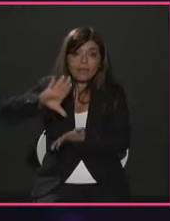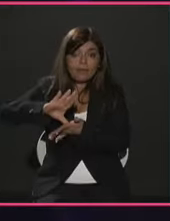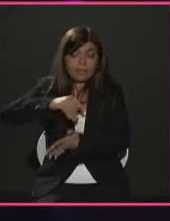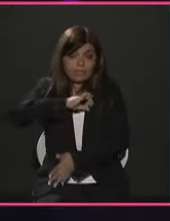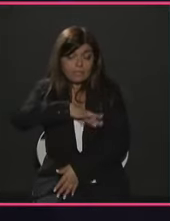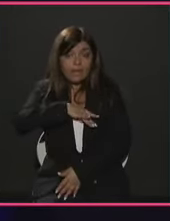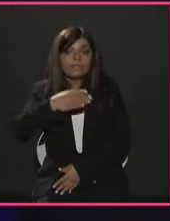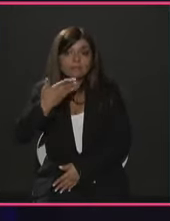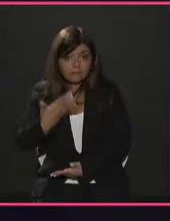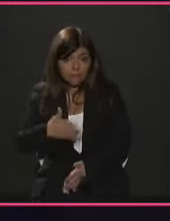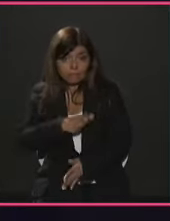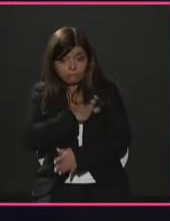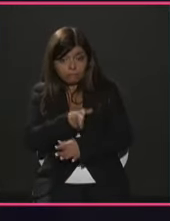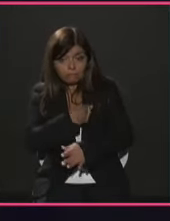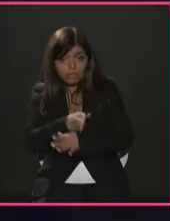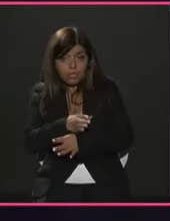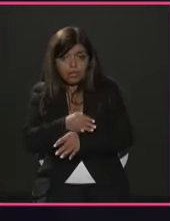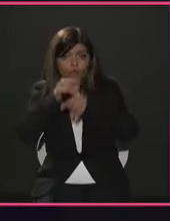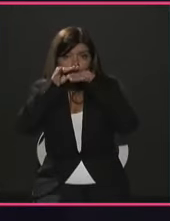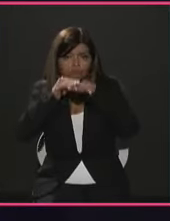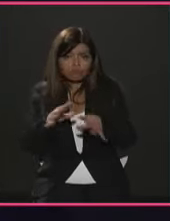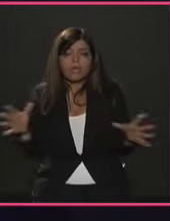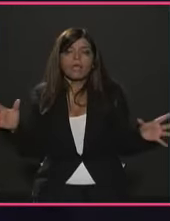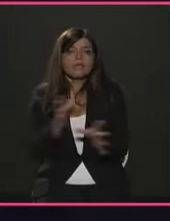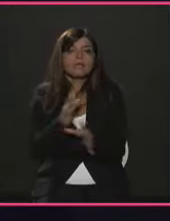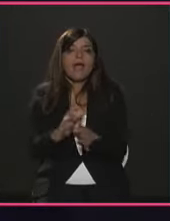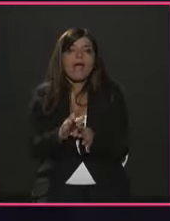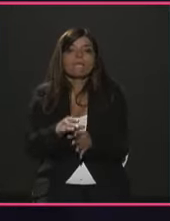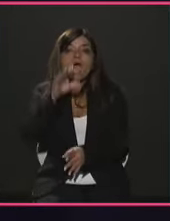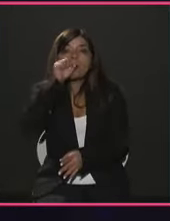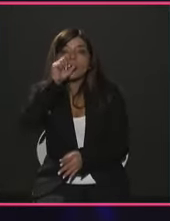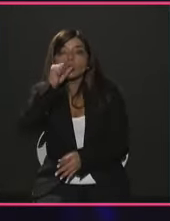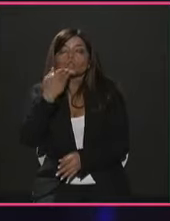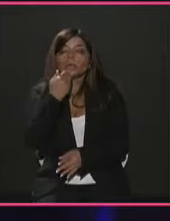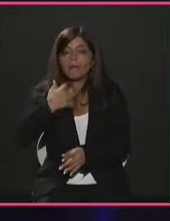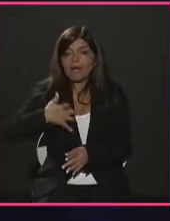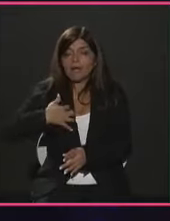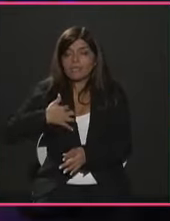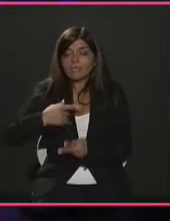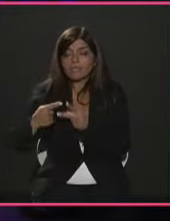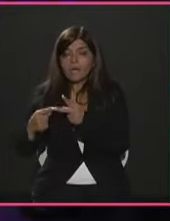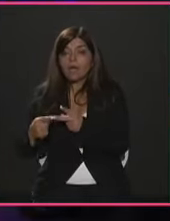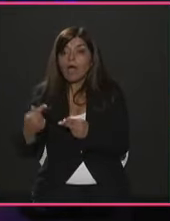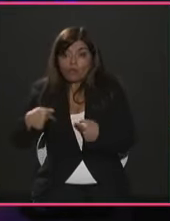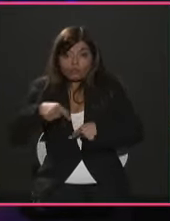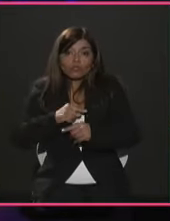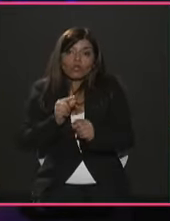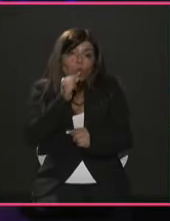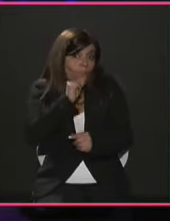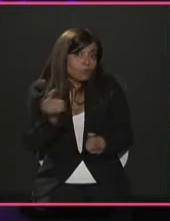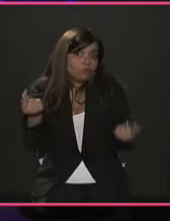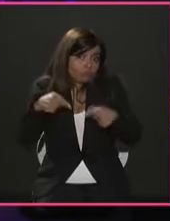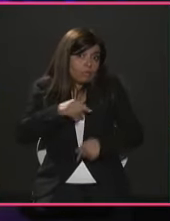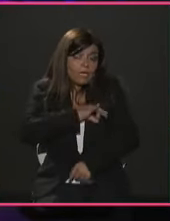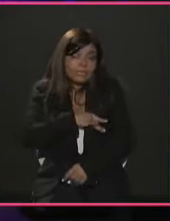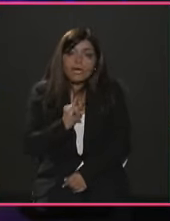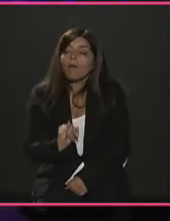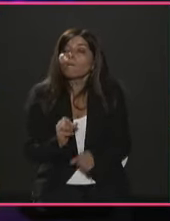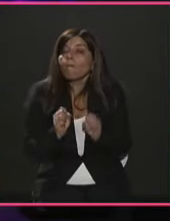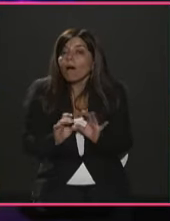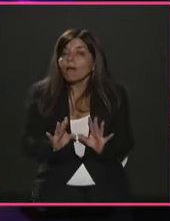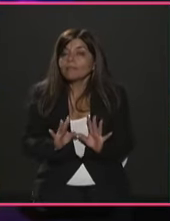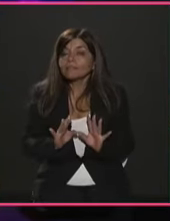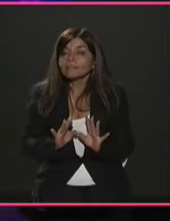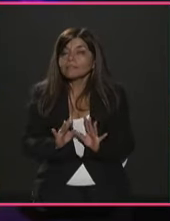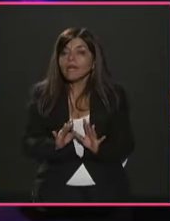ha hecho eh epidemia gravísimas en Perú y en Argentina y nos va a tocar también pronto Bueno